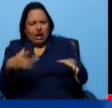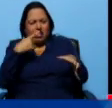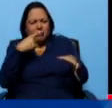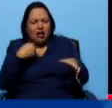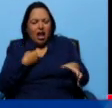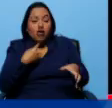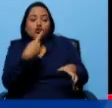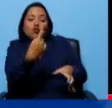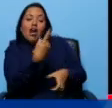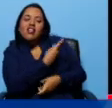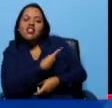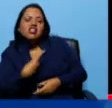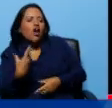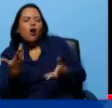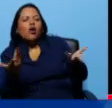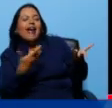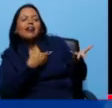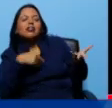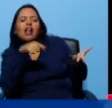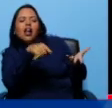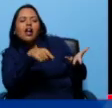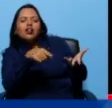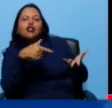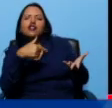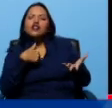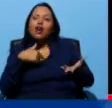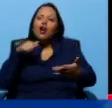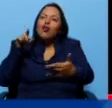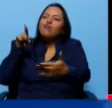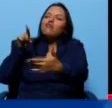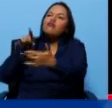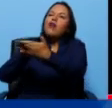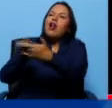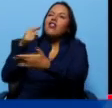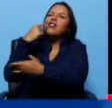tienes un deseo, yo tocaría el botón y diría,